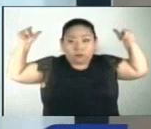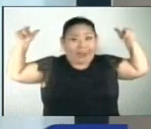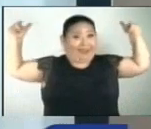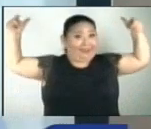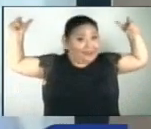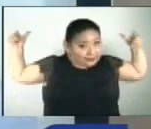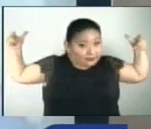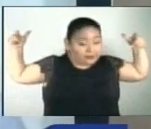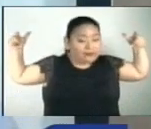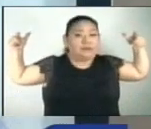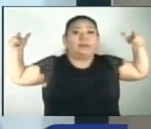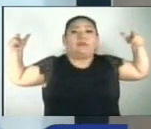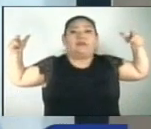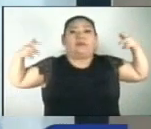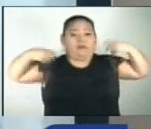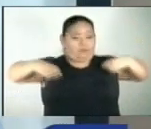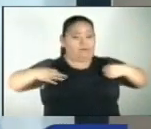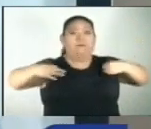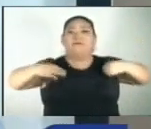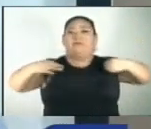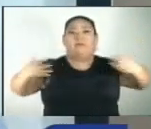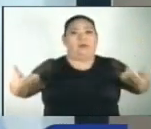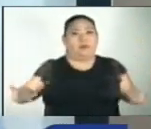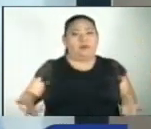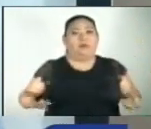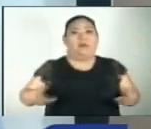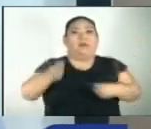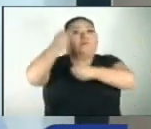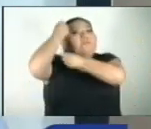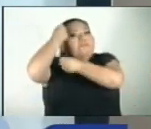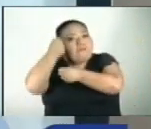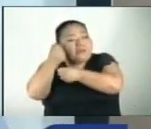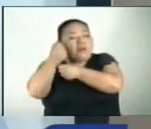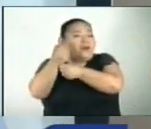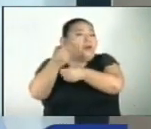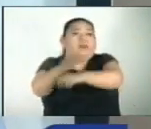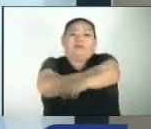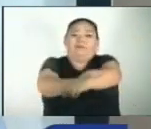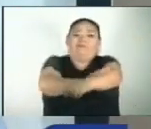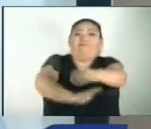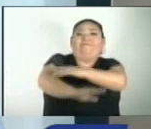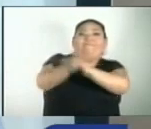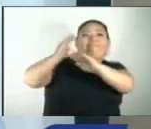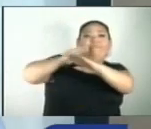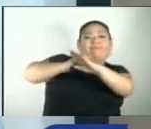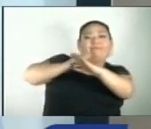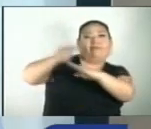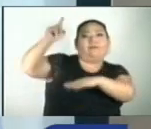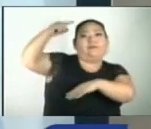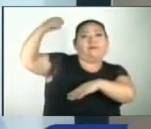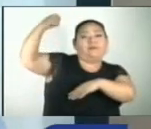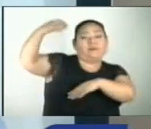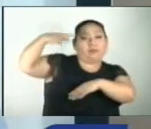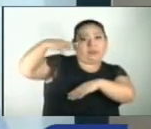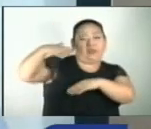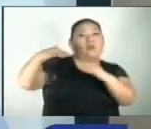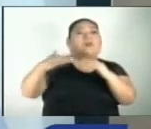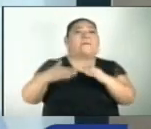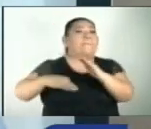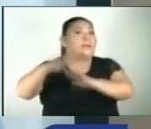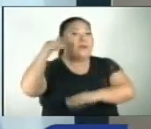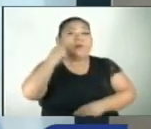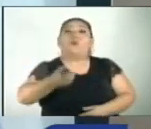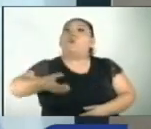grande, vestimenta, una sombrilla, bloqueadores solares también, pero lo principal es hidratarnos